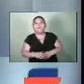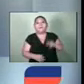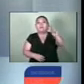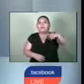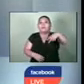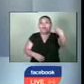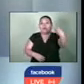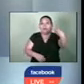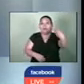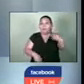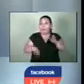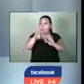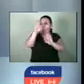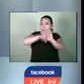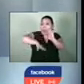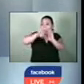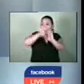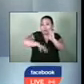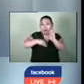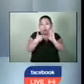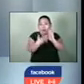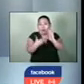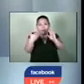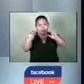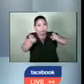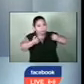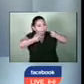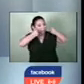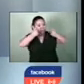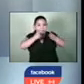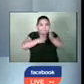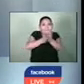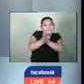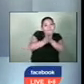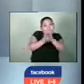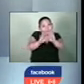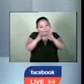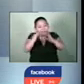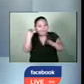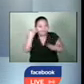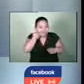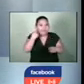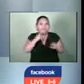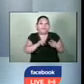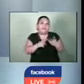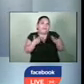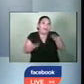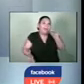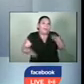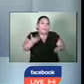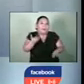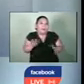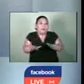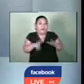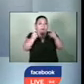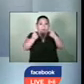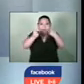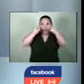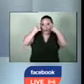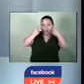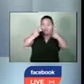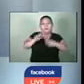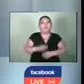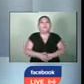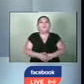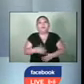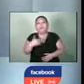También descuentos exorbitantes en productos que buscan atraer la atención. Sin embargo, puede llevar algunas de las siguientes sorpresas: que no reciba